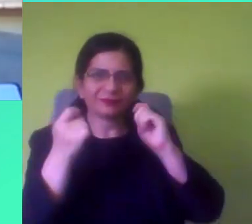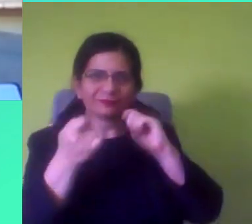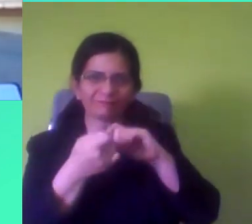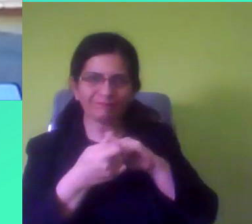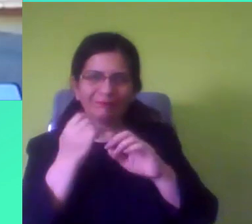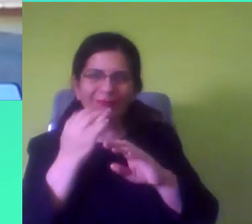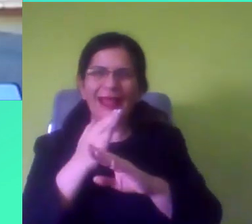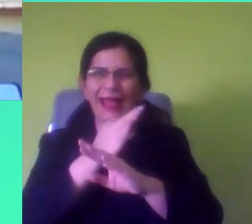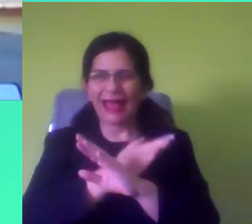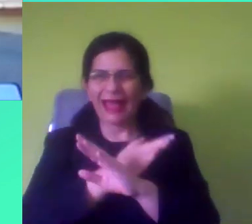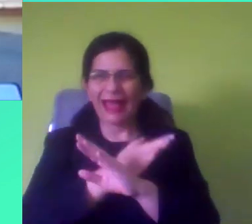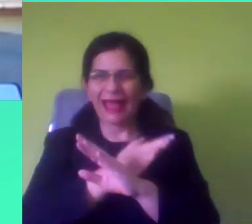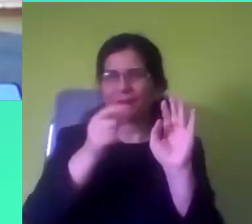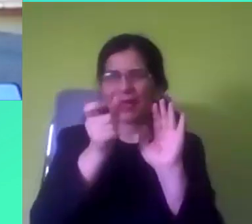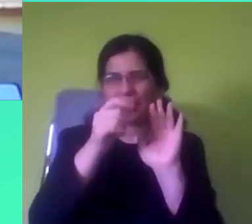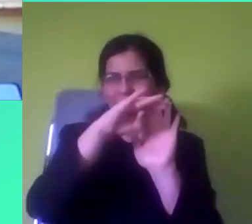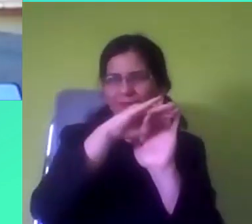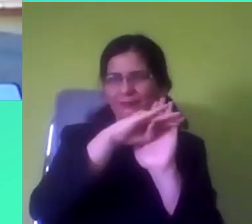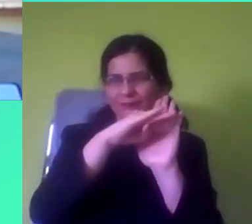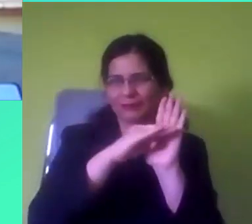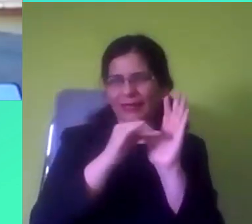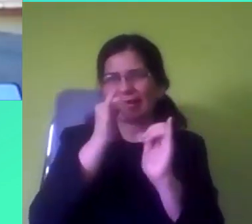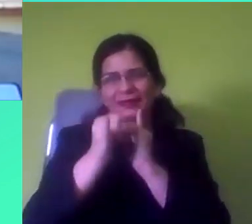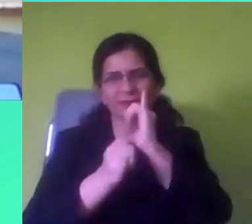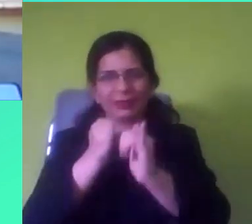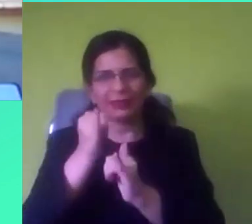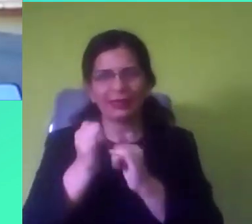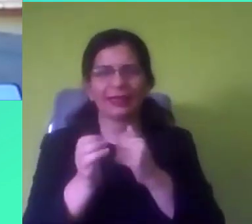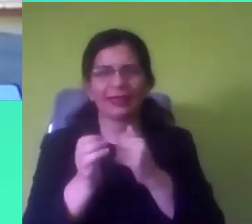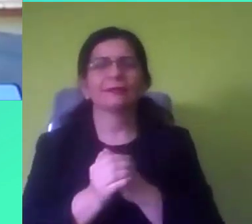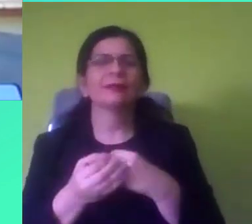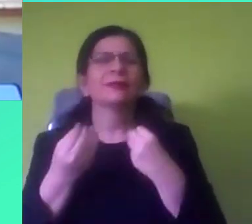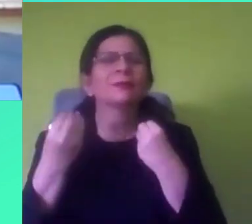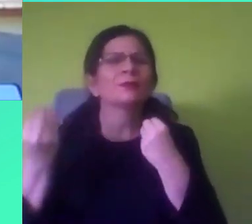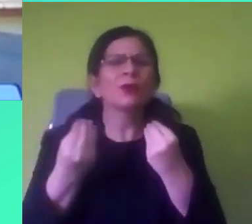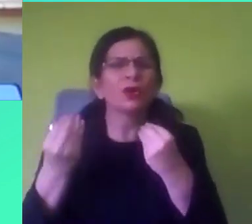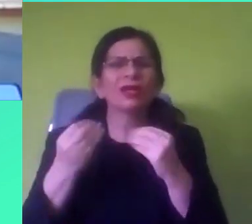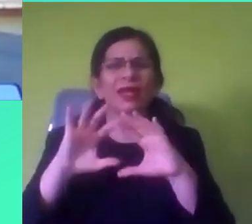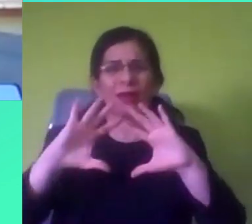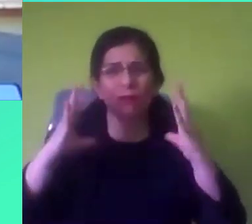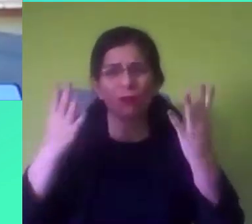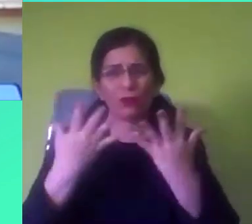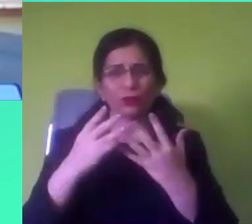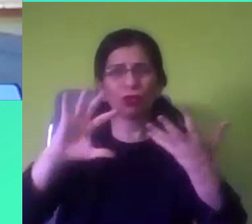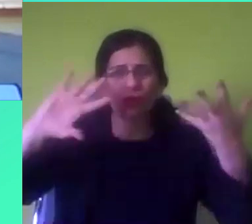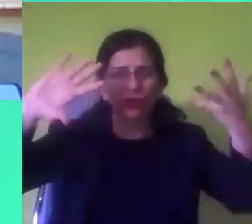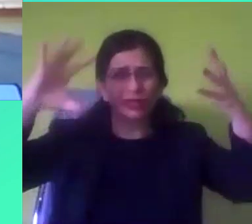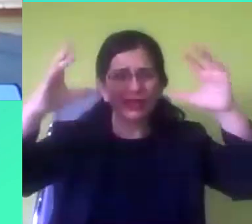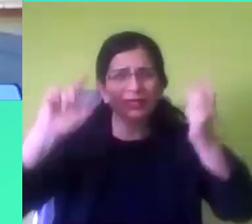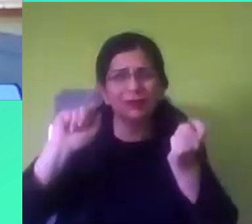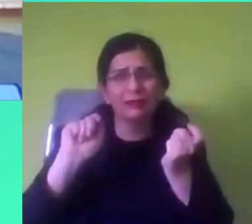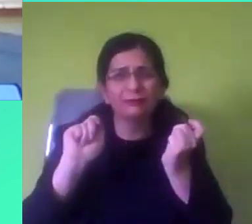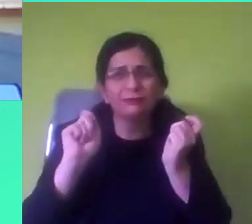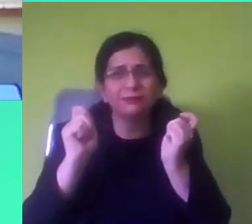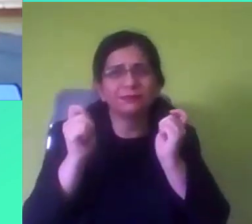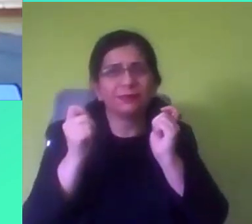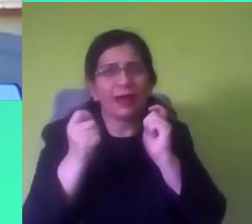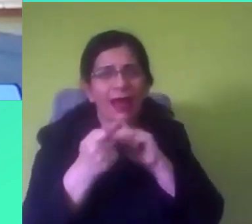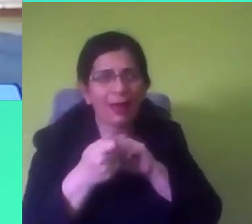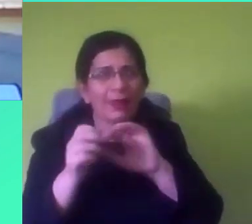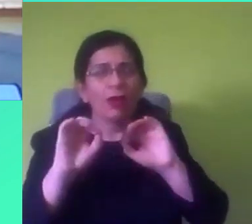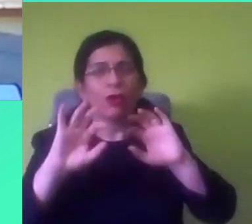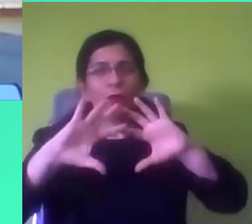sobre todo relacionados a cuáles son las causas de este cambio climático o de este